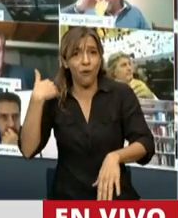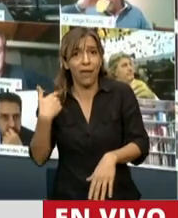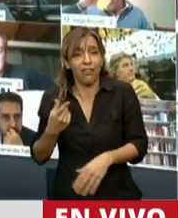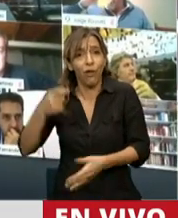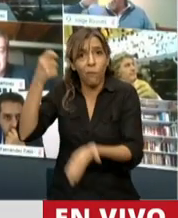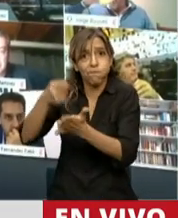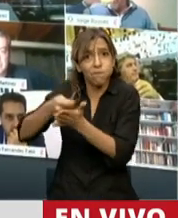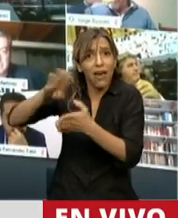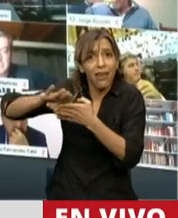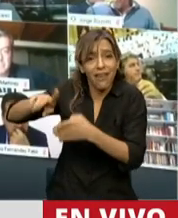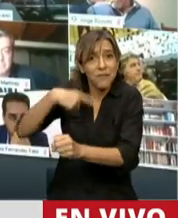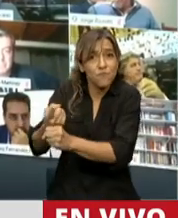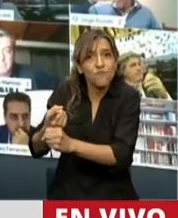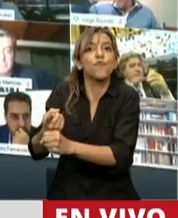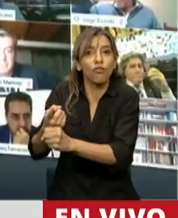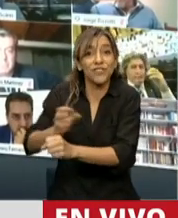2001.